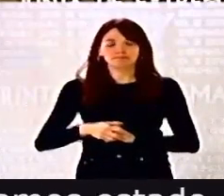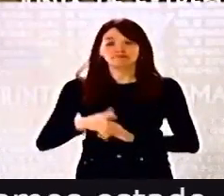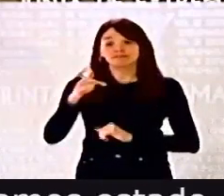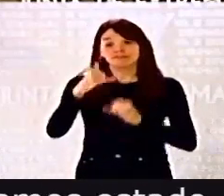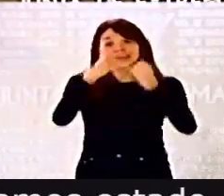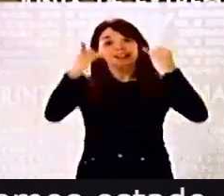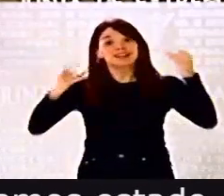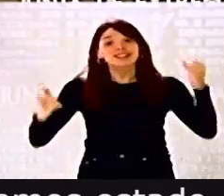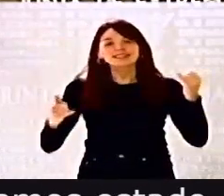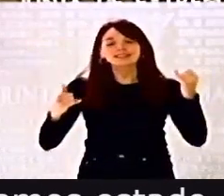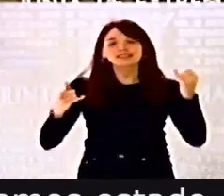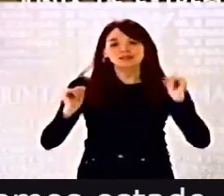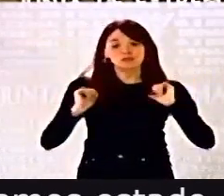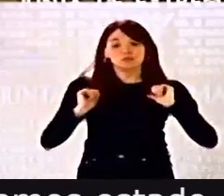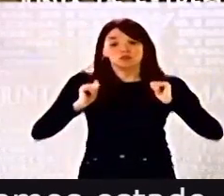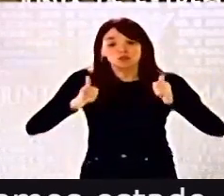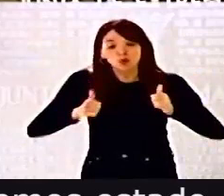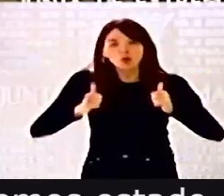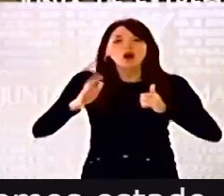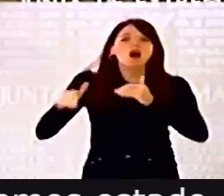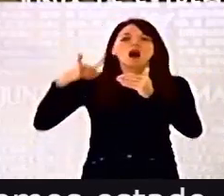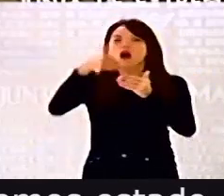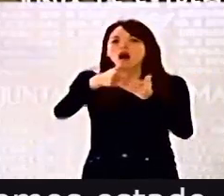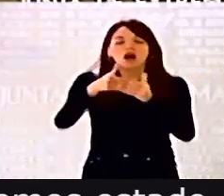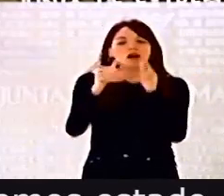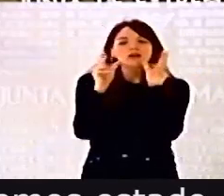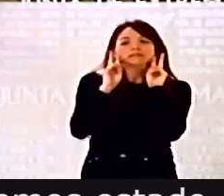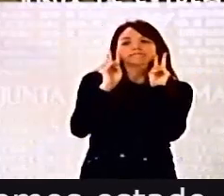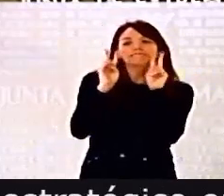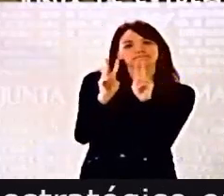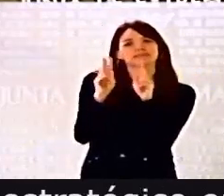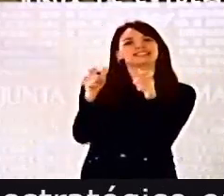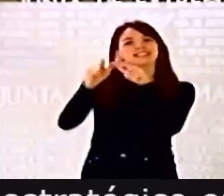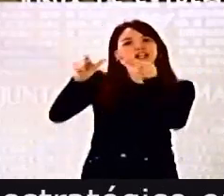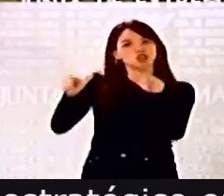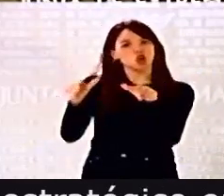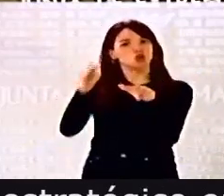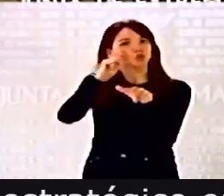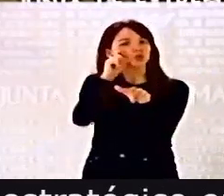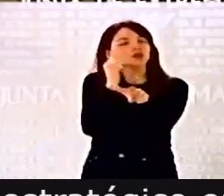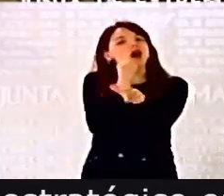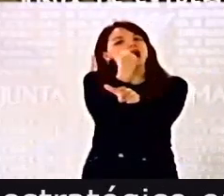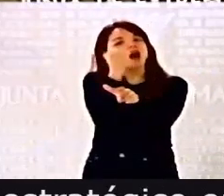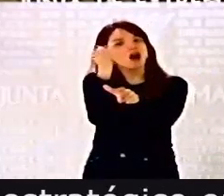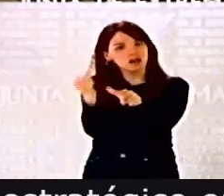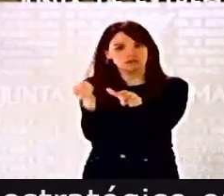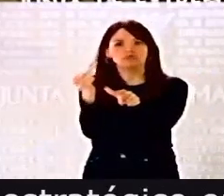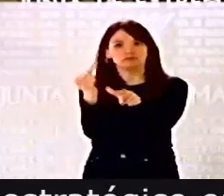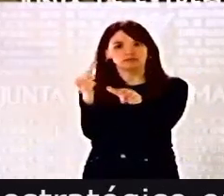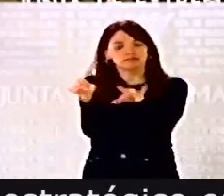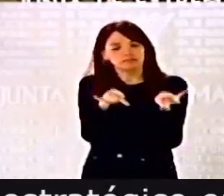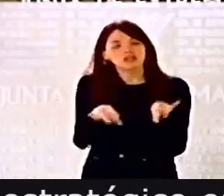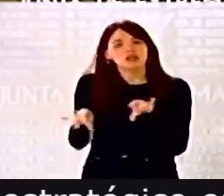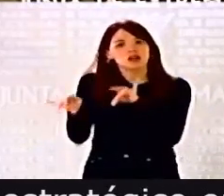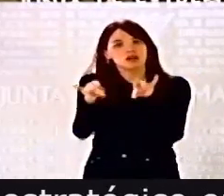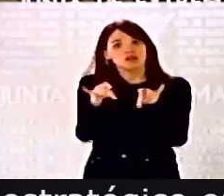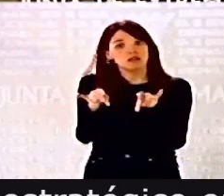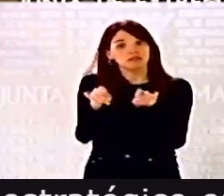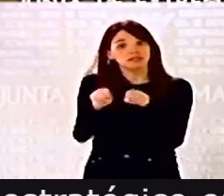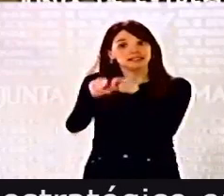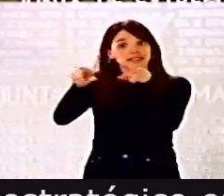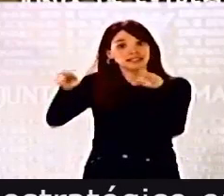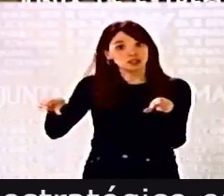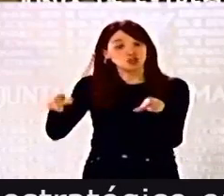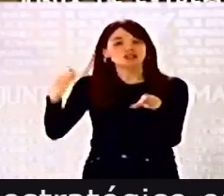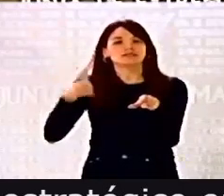lado de este sector estratégico en la economía regional. Un sector que, como ya ha dado